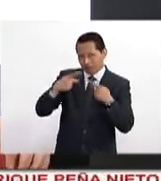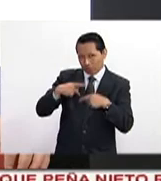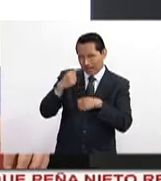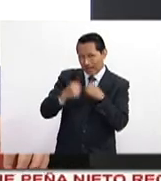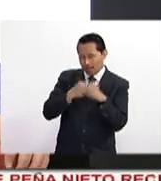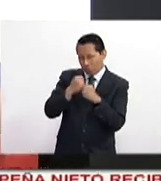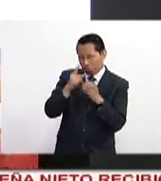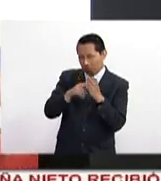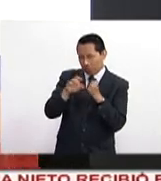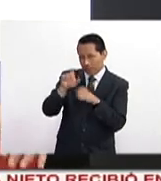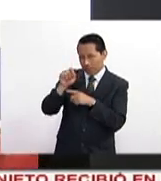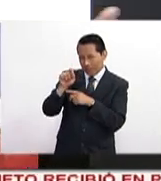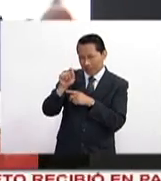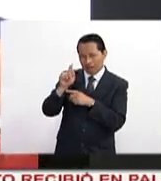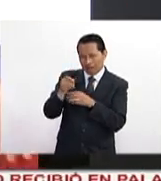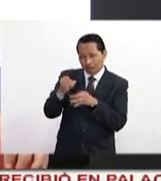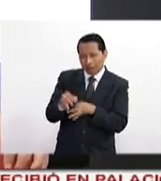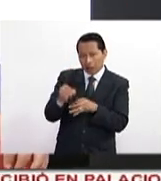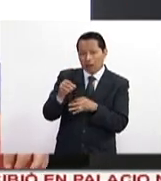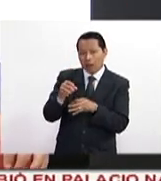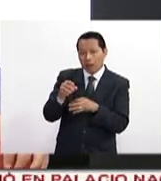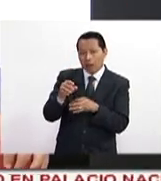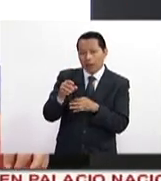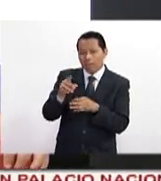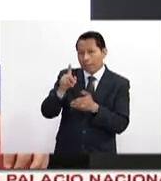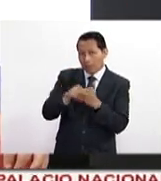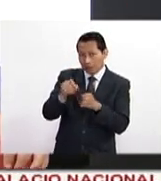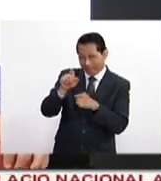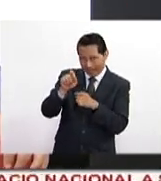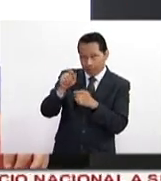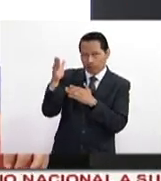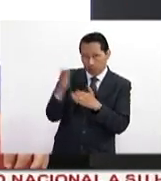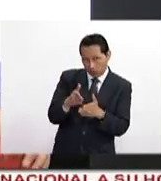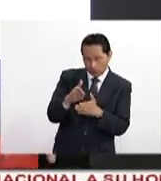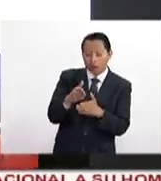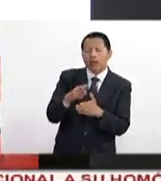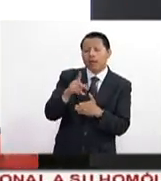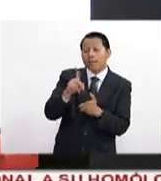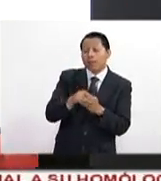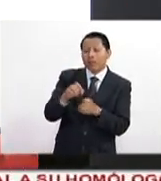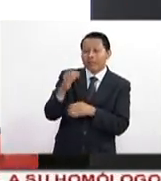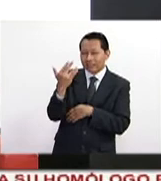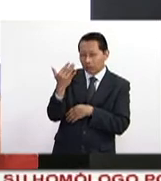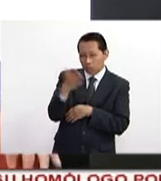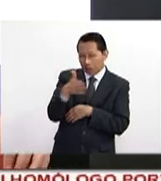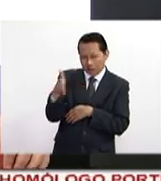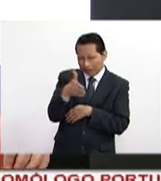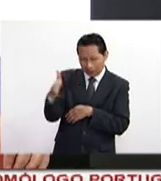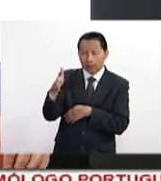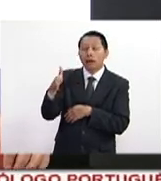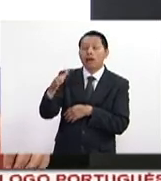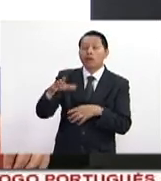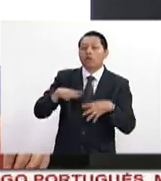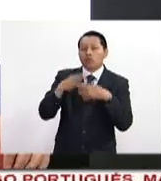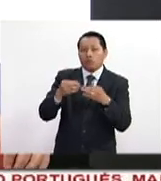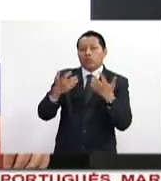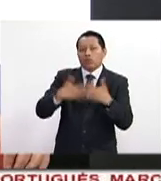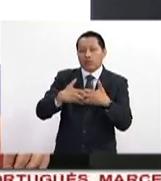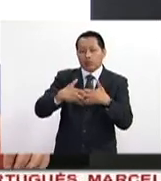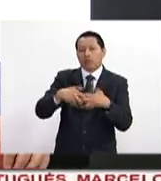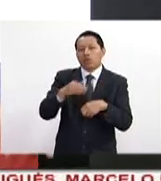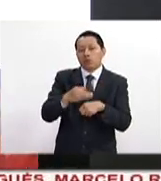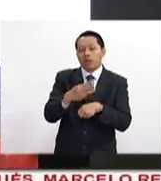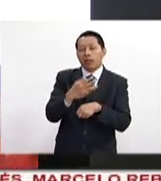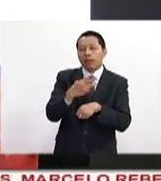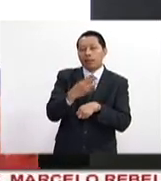la fábrica en 1958, en los años 20 llegó, y somos la tercera generación de chocolateros, ¿no?